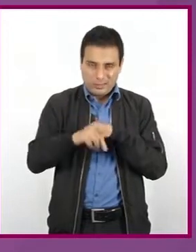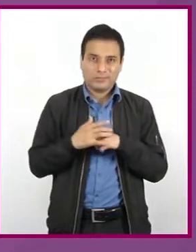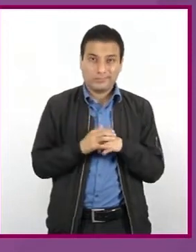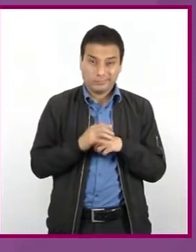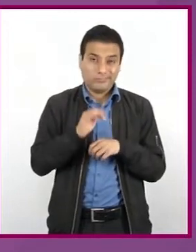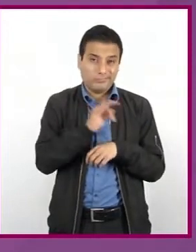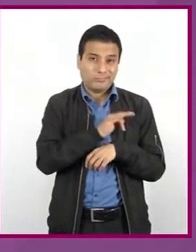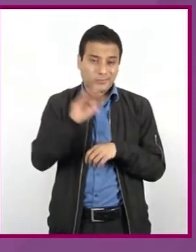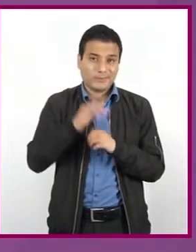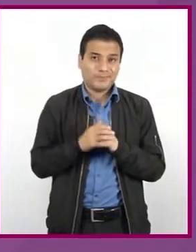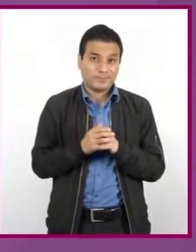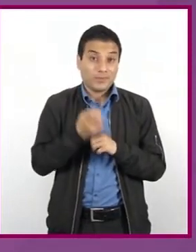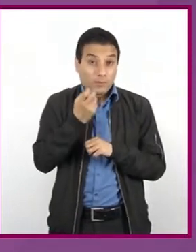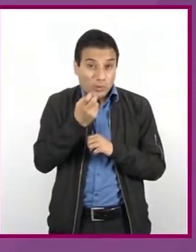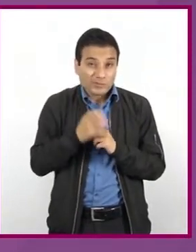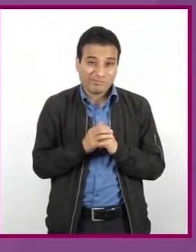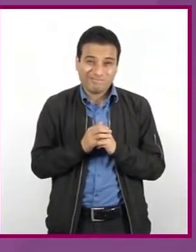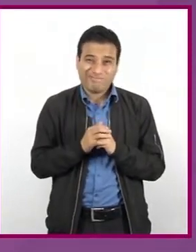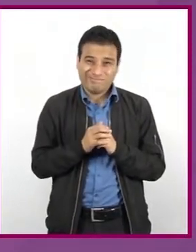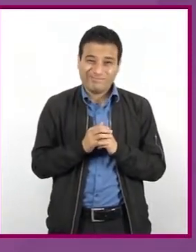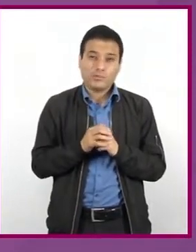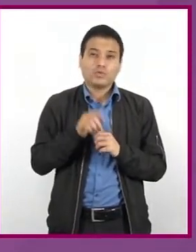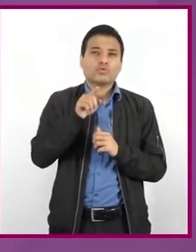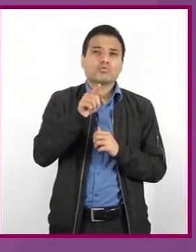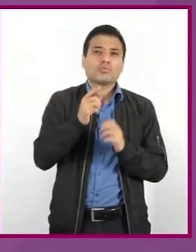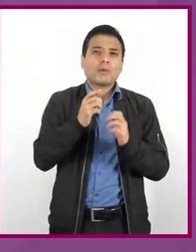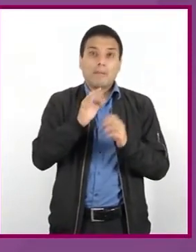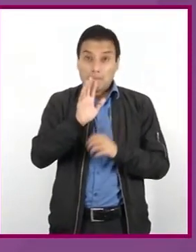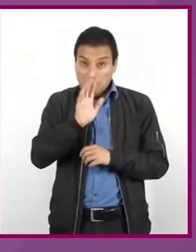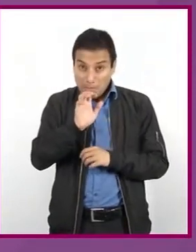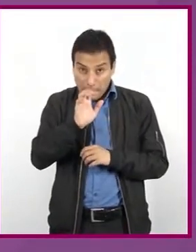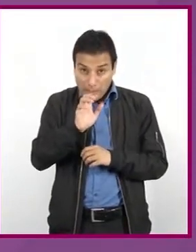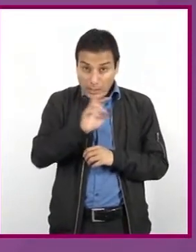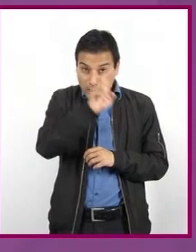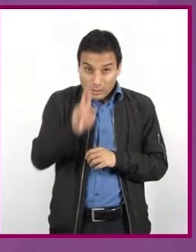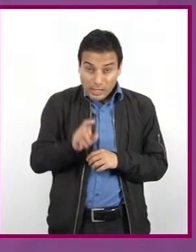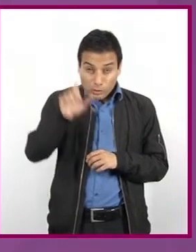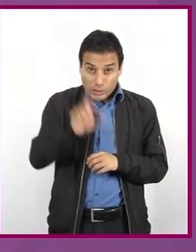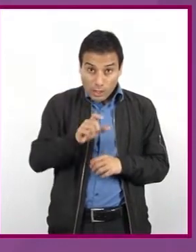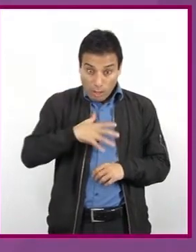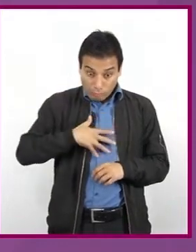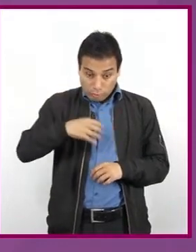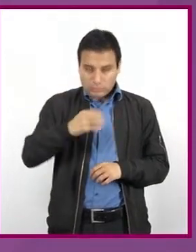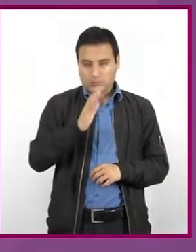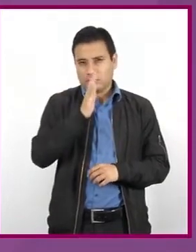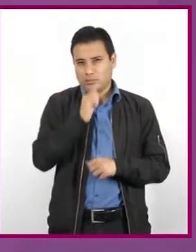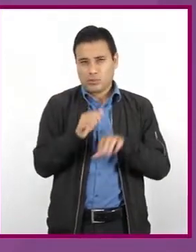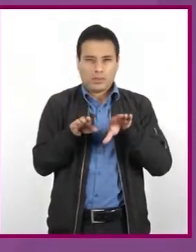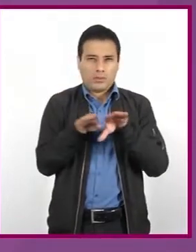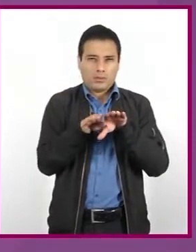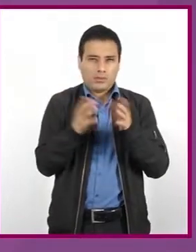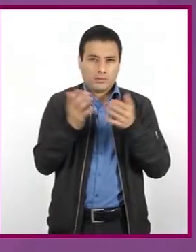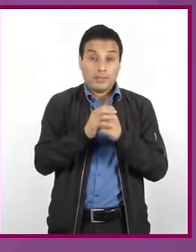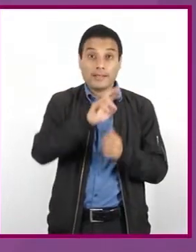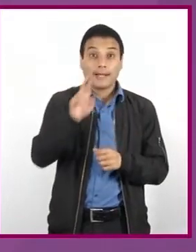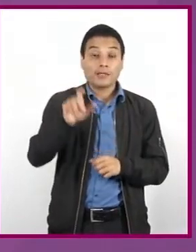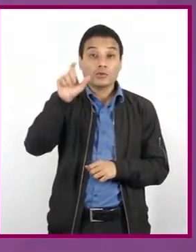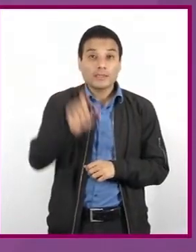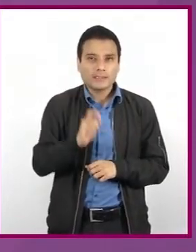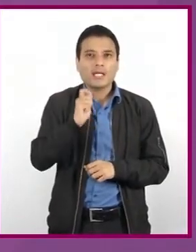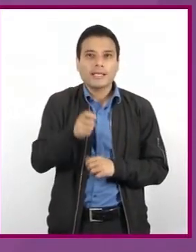es aconsejable utilizar esta técnica para valorar a un feto en formación. Pero, ¿qué son los rayos X?